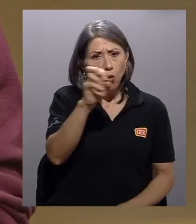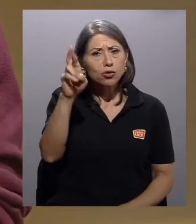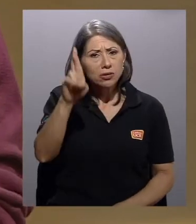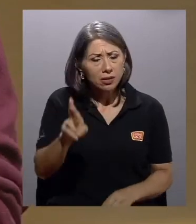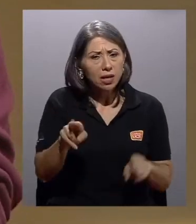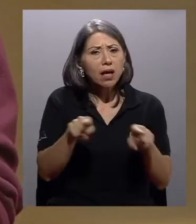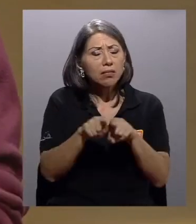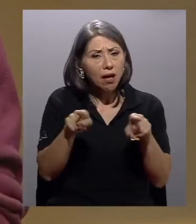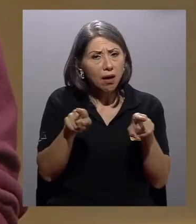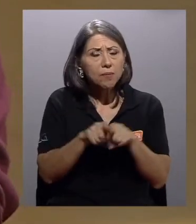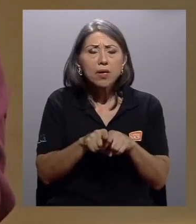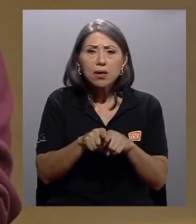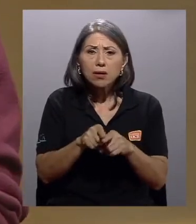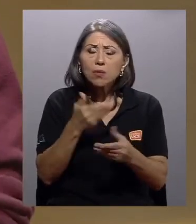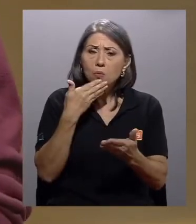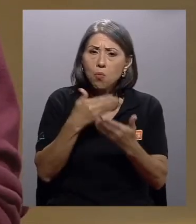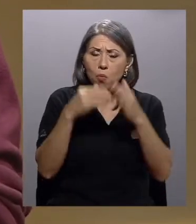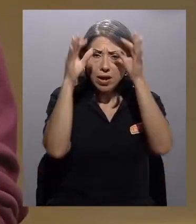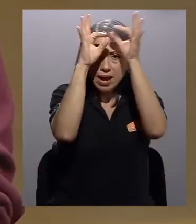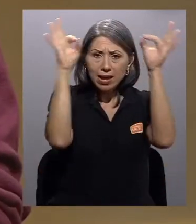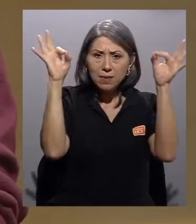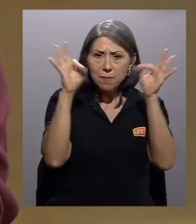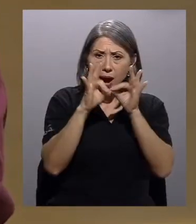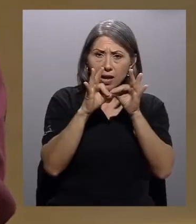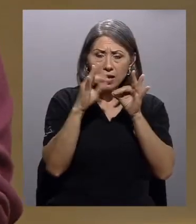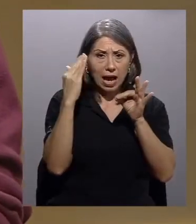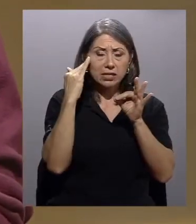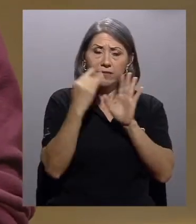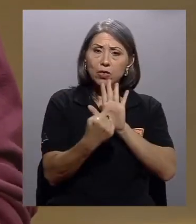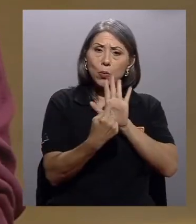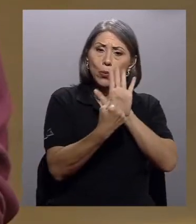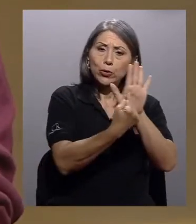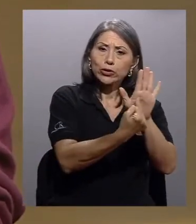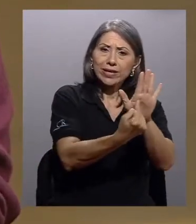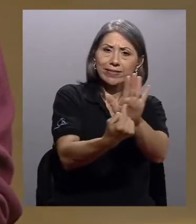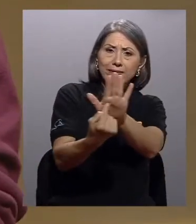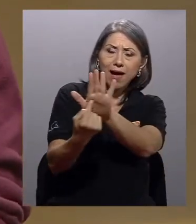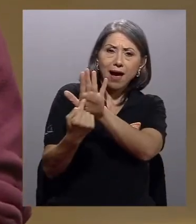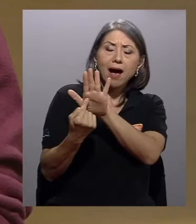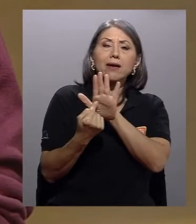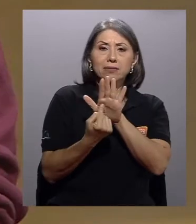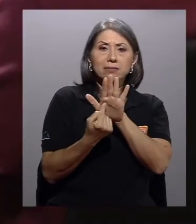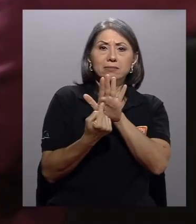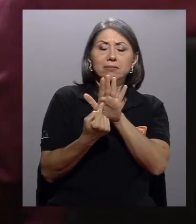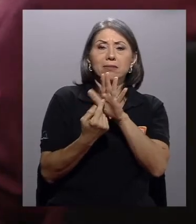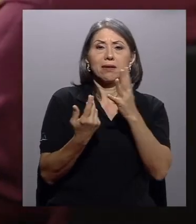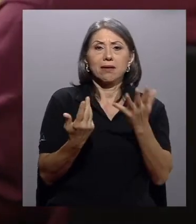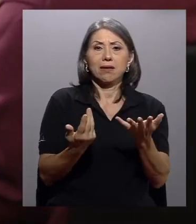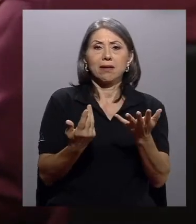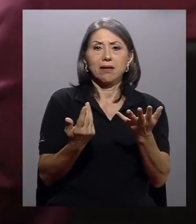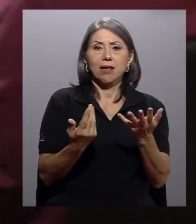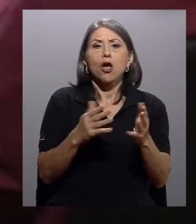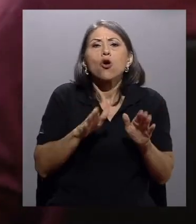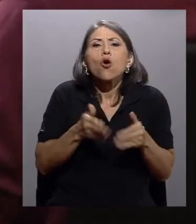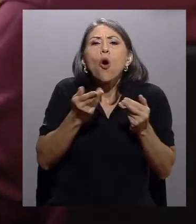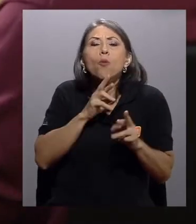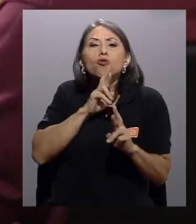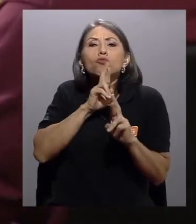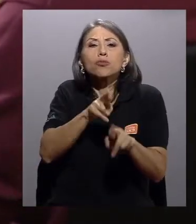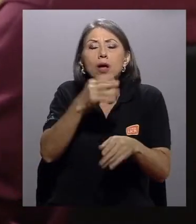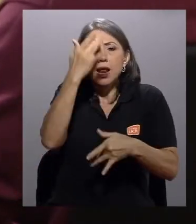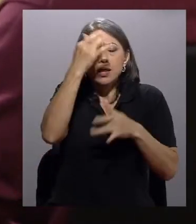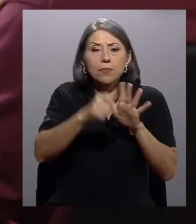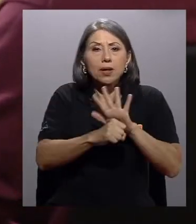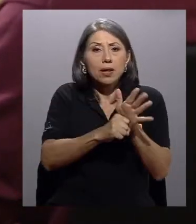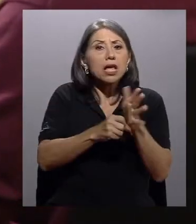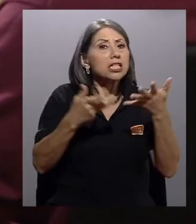también ha tenido una buena imagen, se ha sabido proyectar en términos de la respuesta a la epidemia y hay un